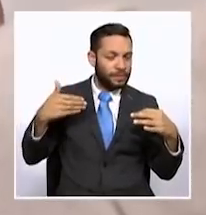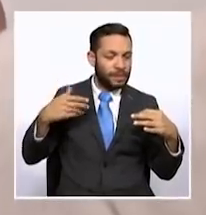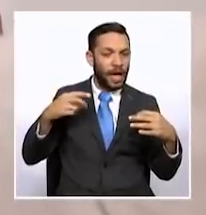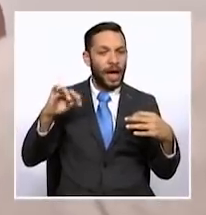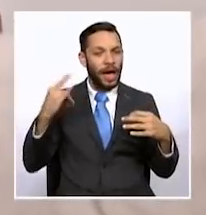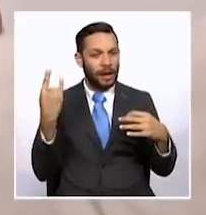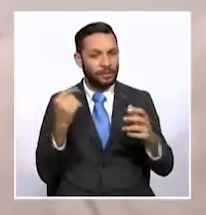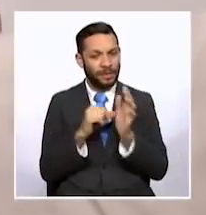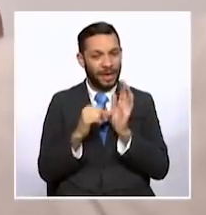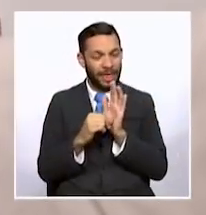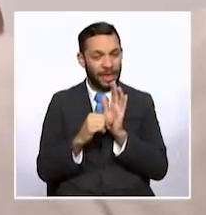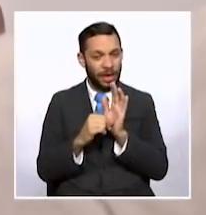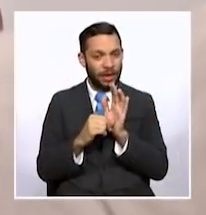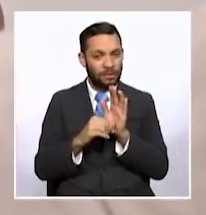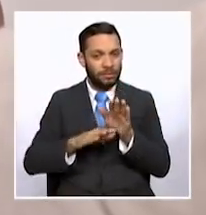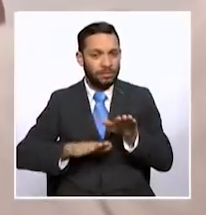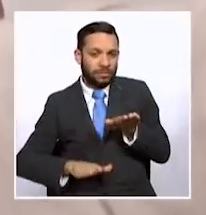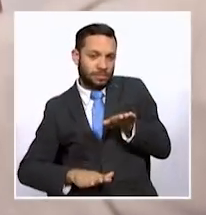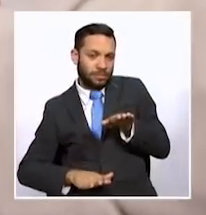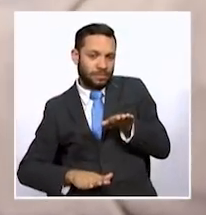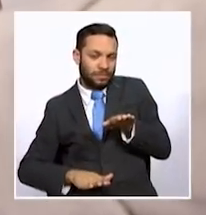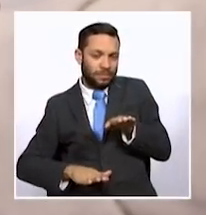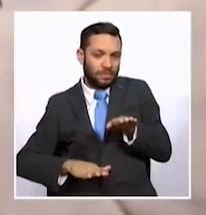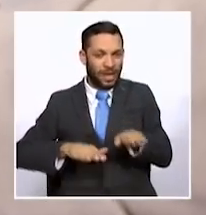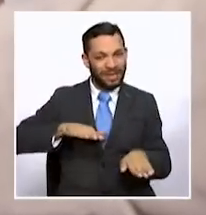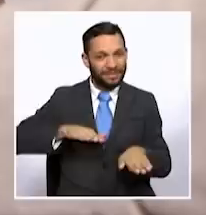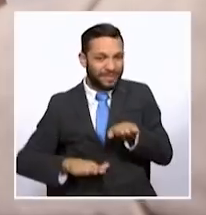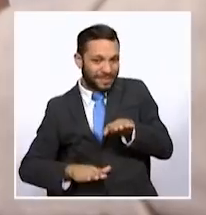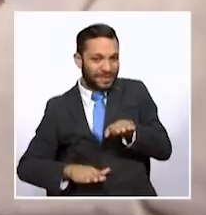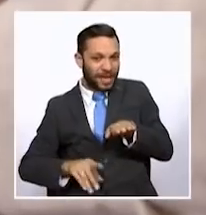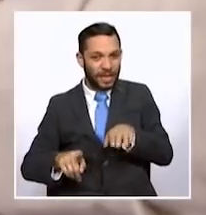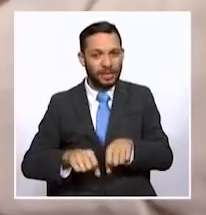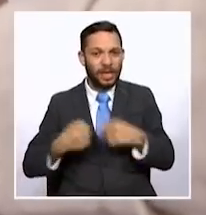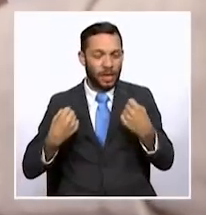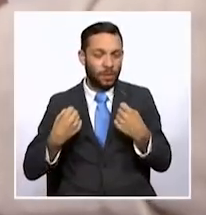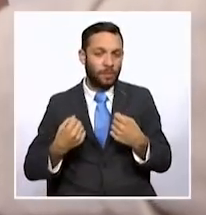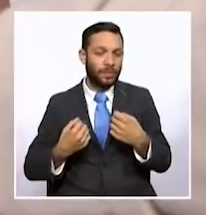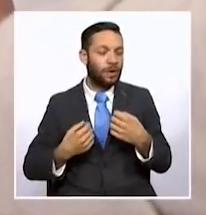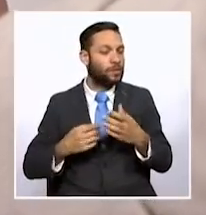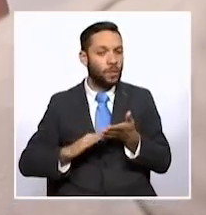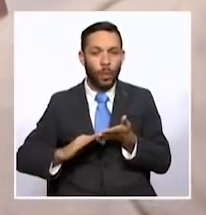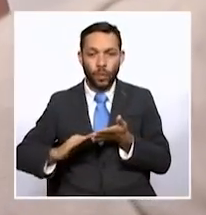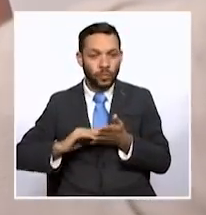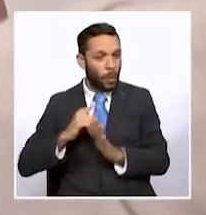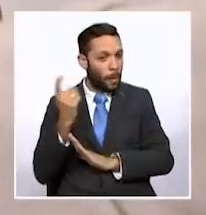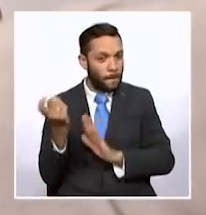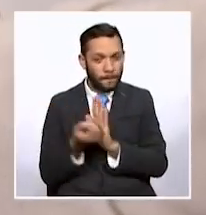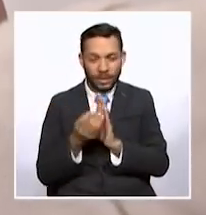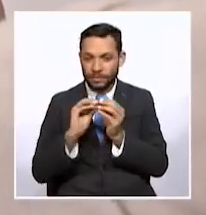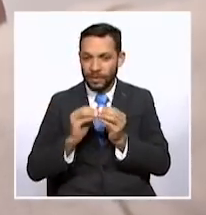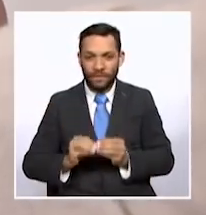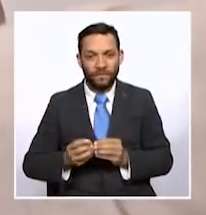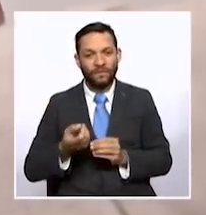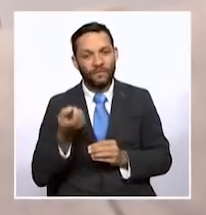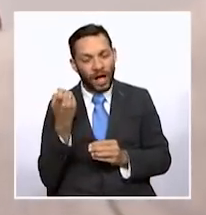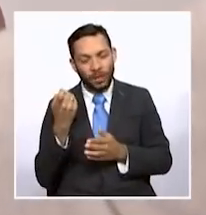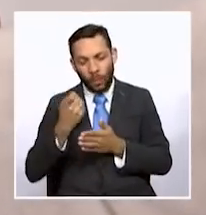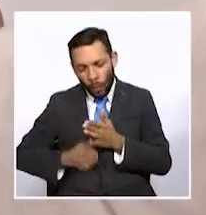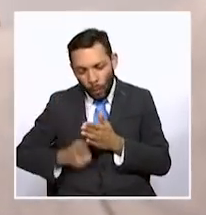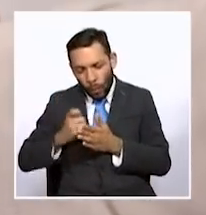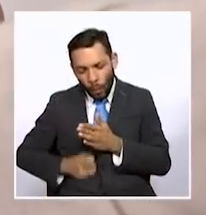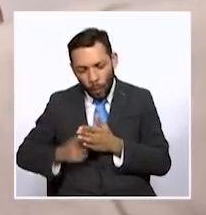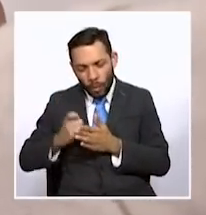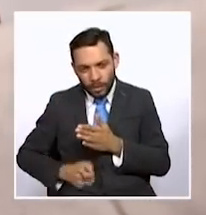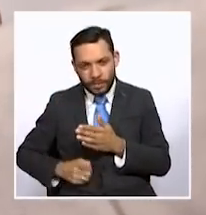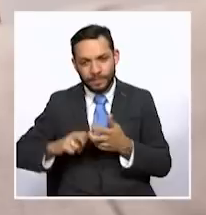que quedan con una cadera displásica residual. ¿Qué significa eso? Que no se solucionó completamente su displasia, empiezan a hacer una